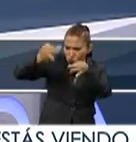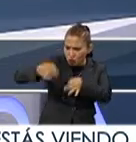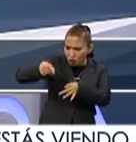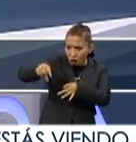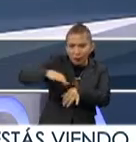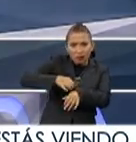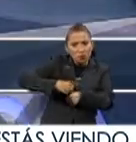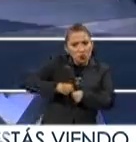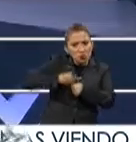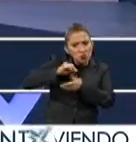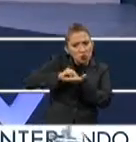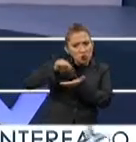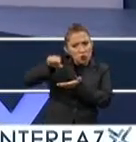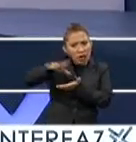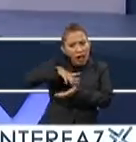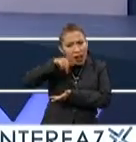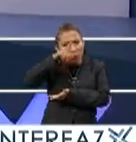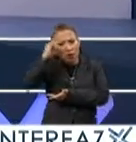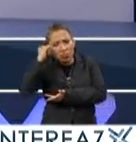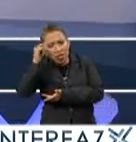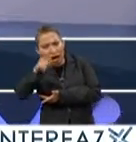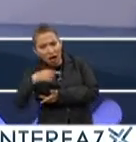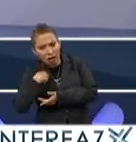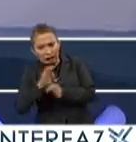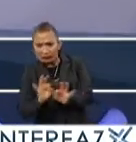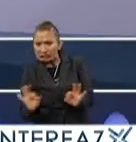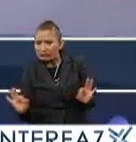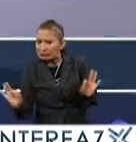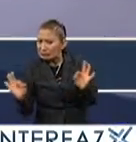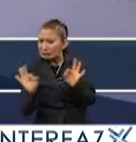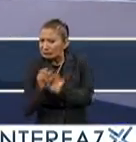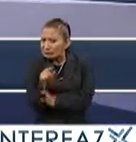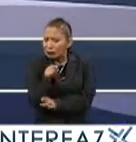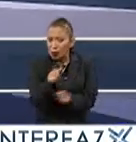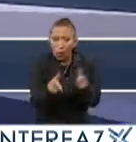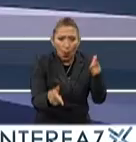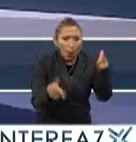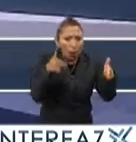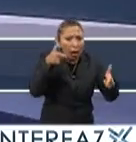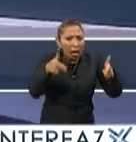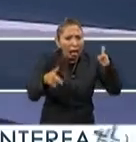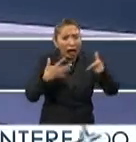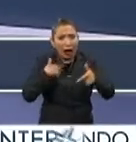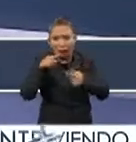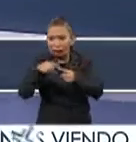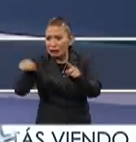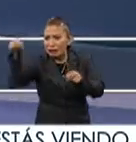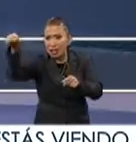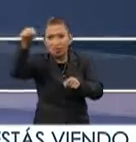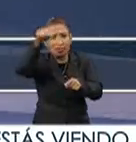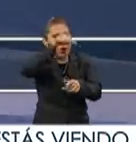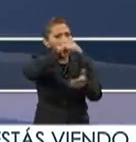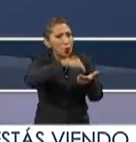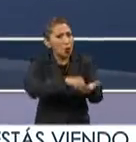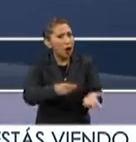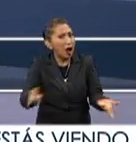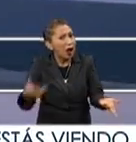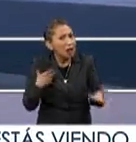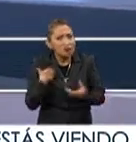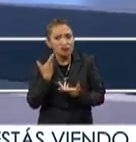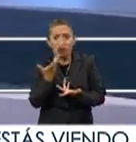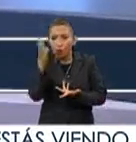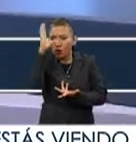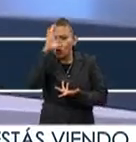están vivos, las lenguas indígenas son vitales y están presentes en muchísimas y en todas las